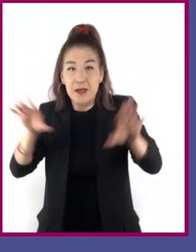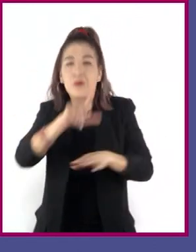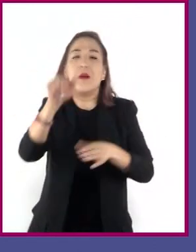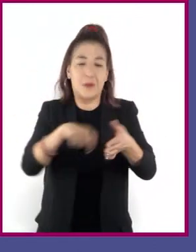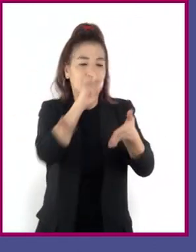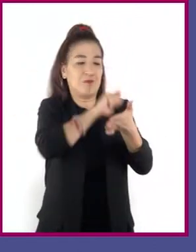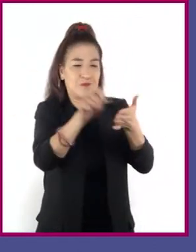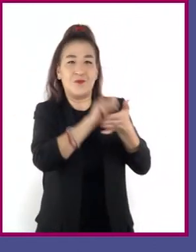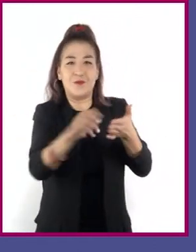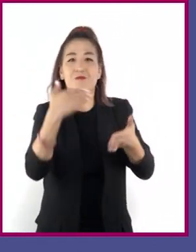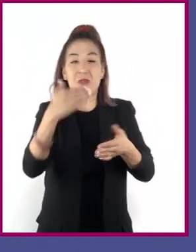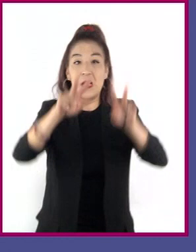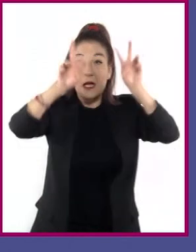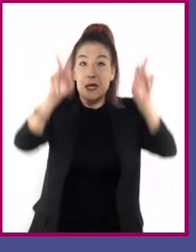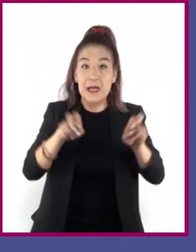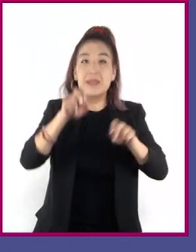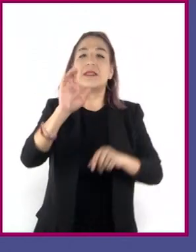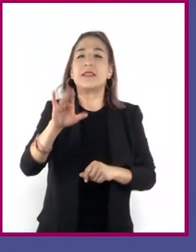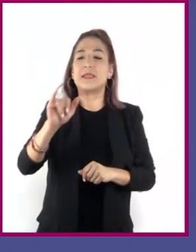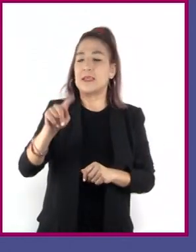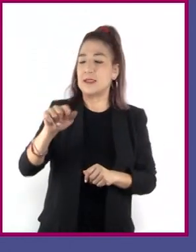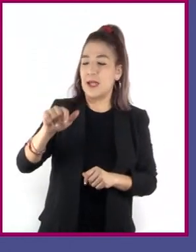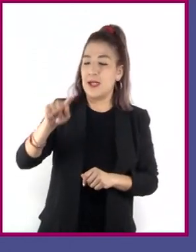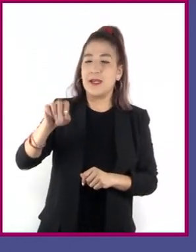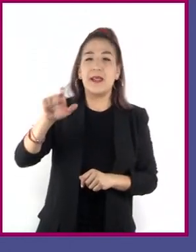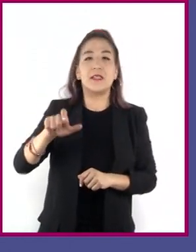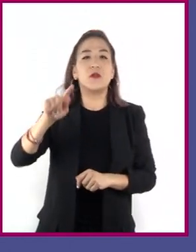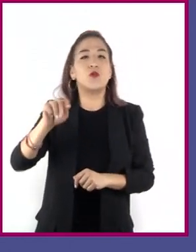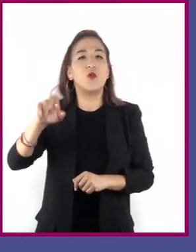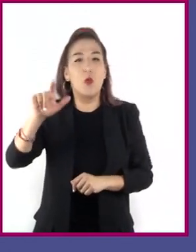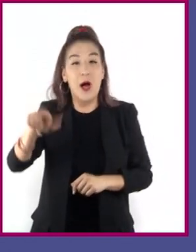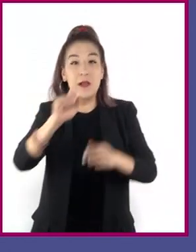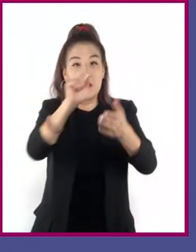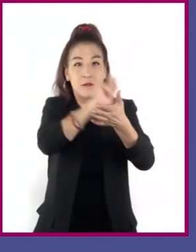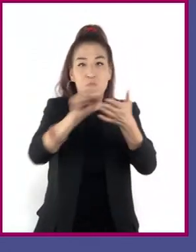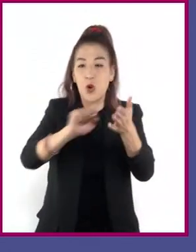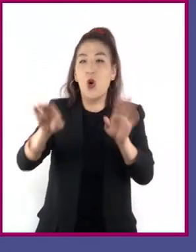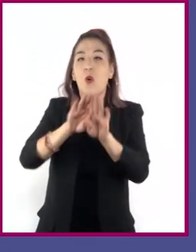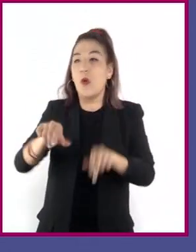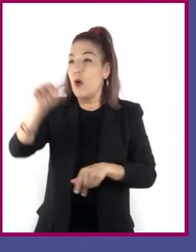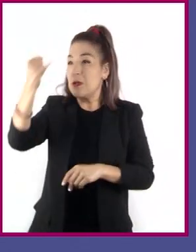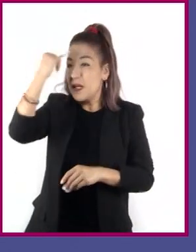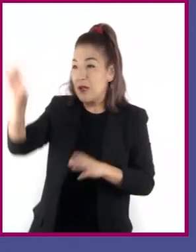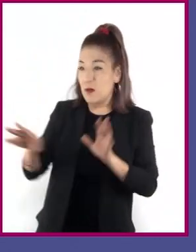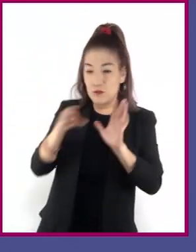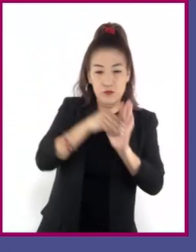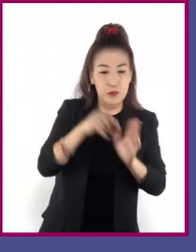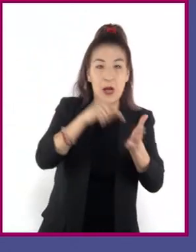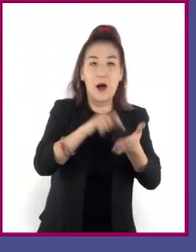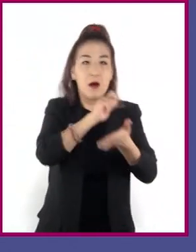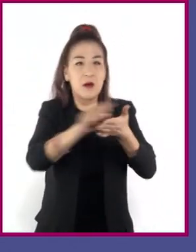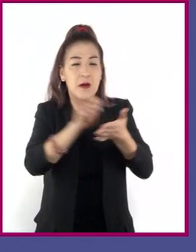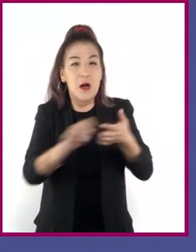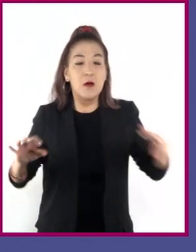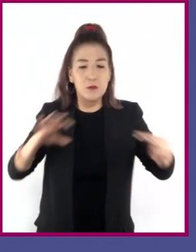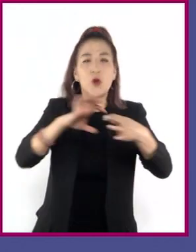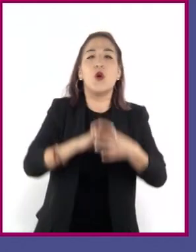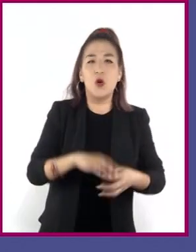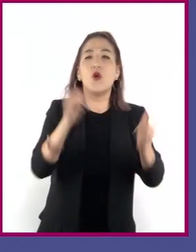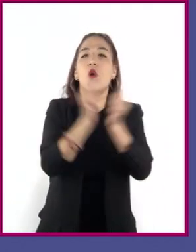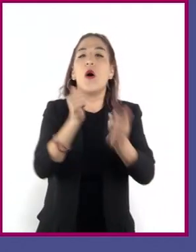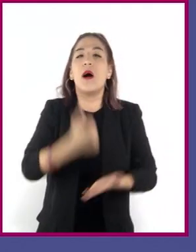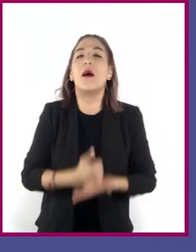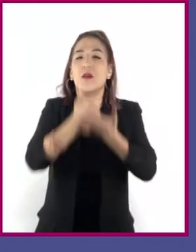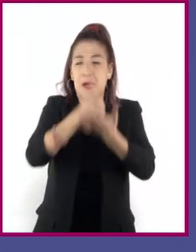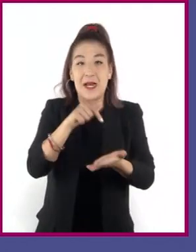citas textuales sean las correctas verificar que las cifras sean las indicadas que no haya errores de ellas y el otro de los trabajos que